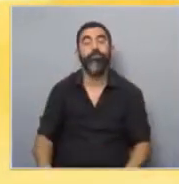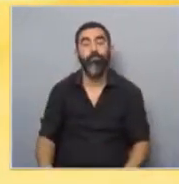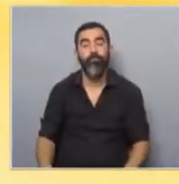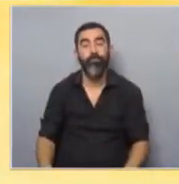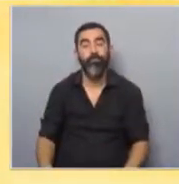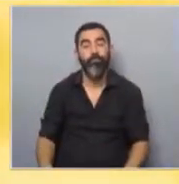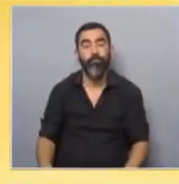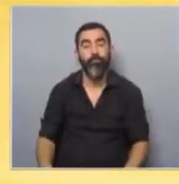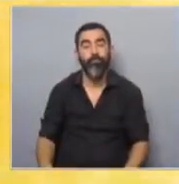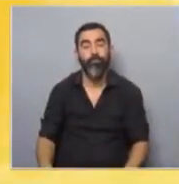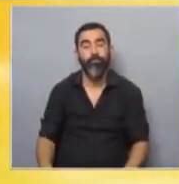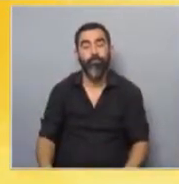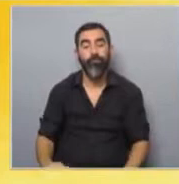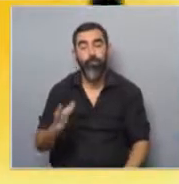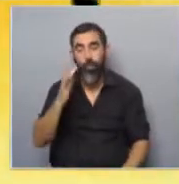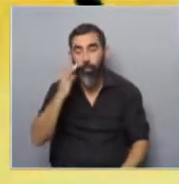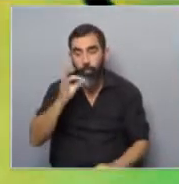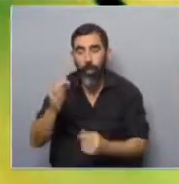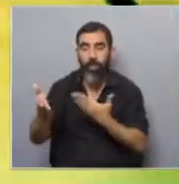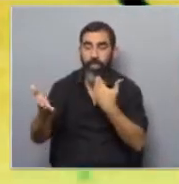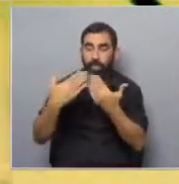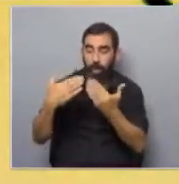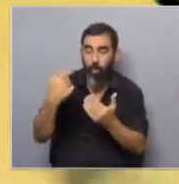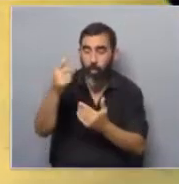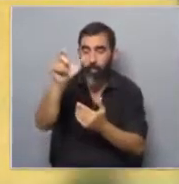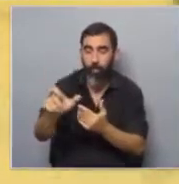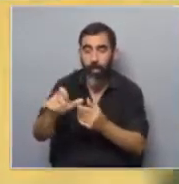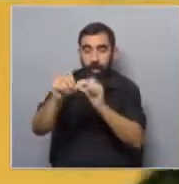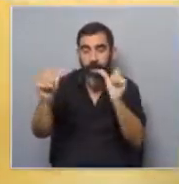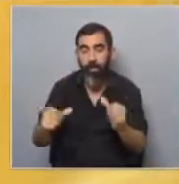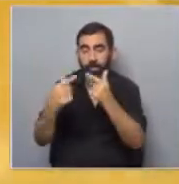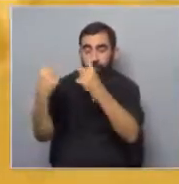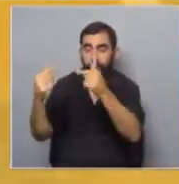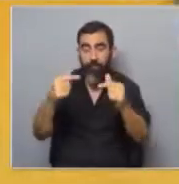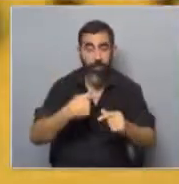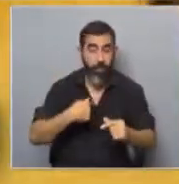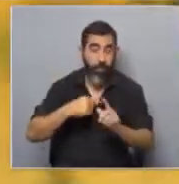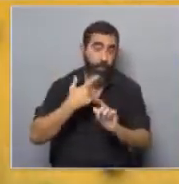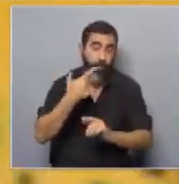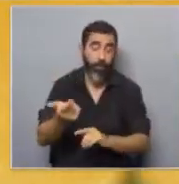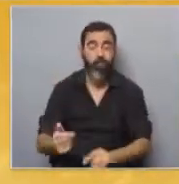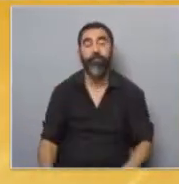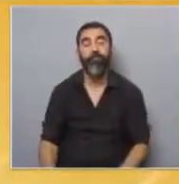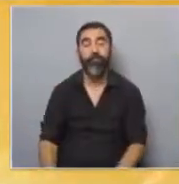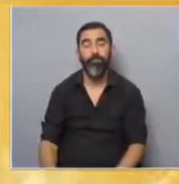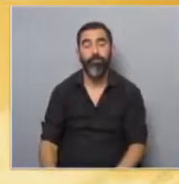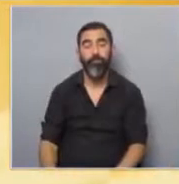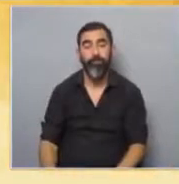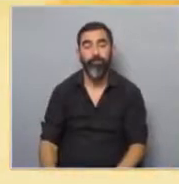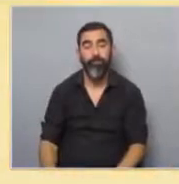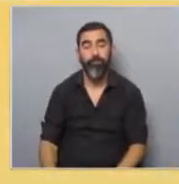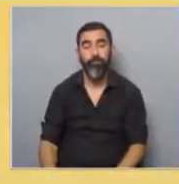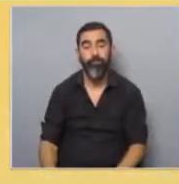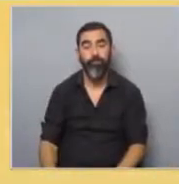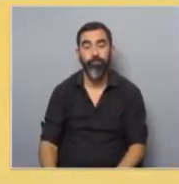intercambiaba la posibilidad del diálogo con otro que hacía una disciplina diferente a la de uno, ¿no? Claro. Y estamos hablando, si